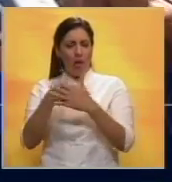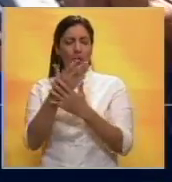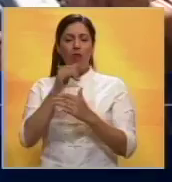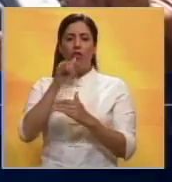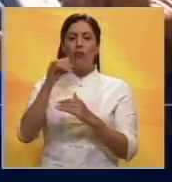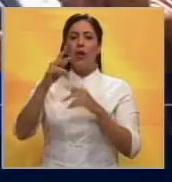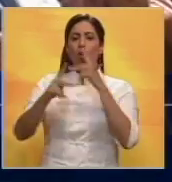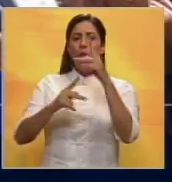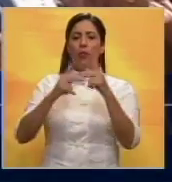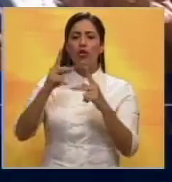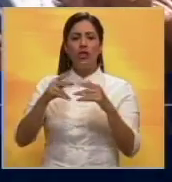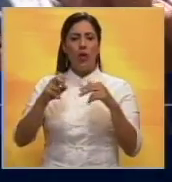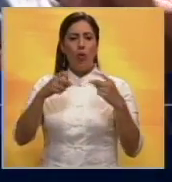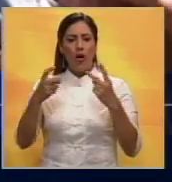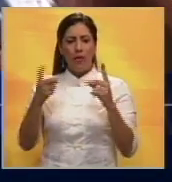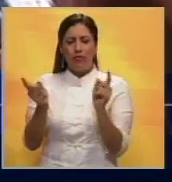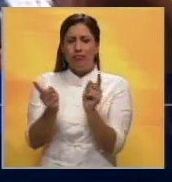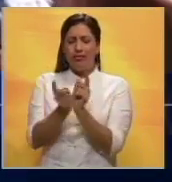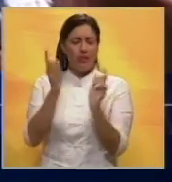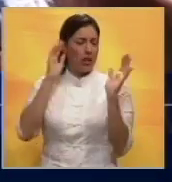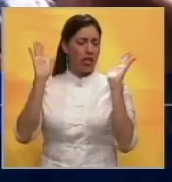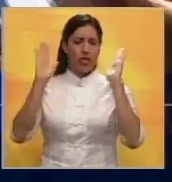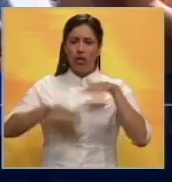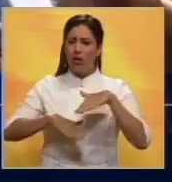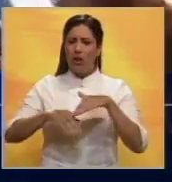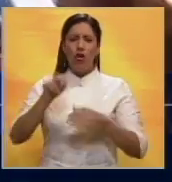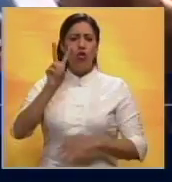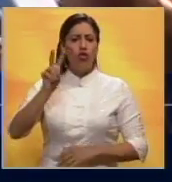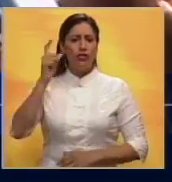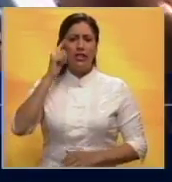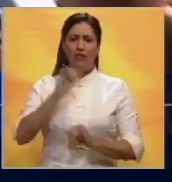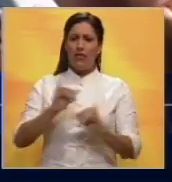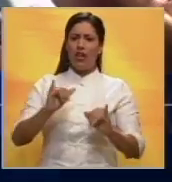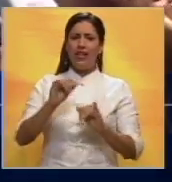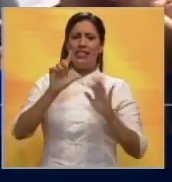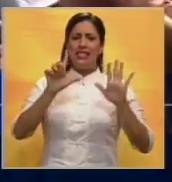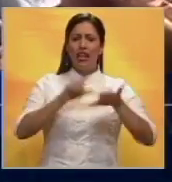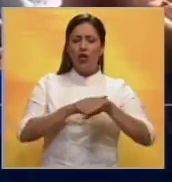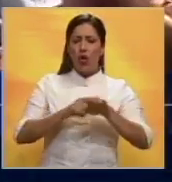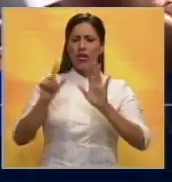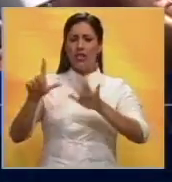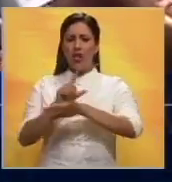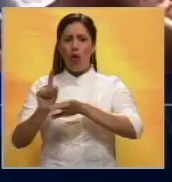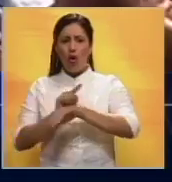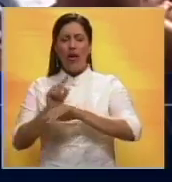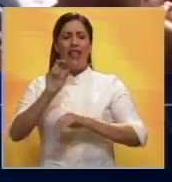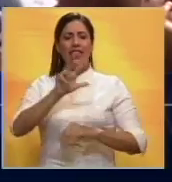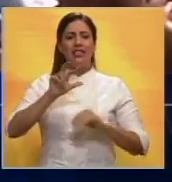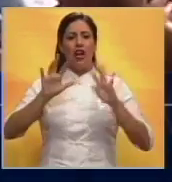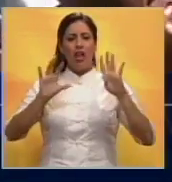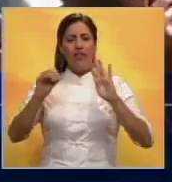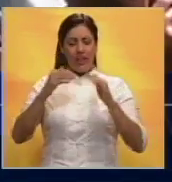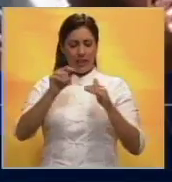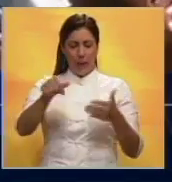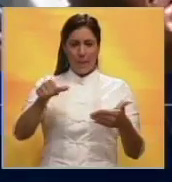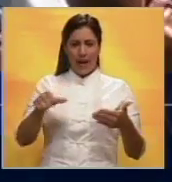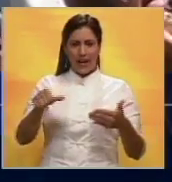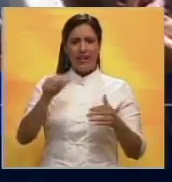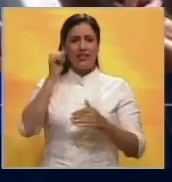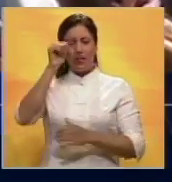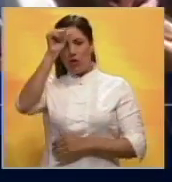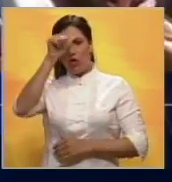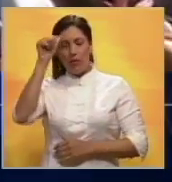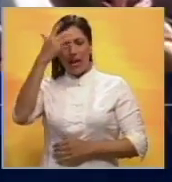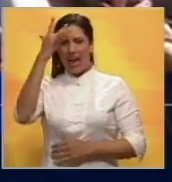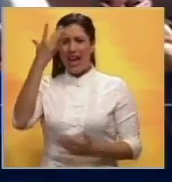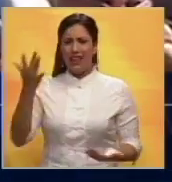están poniendo un proceso tan absurdo como de dos días 7 horas por día Apenas 390 máquinas el fin de semana